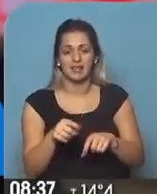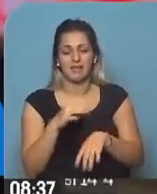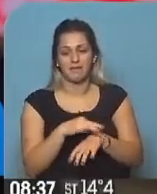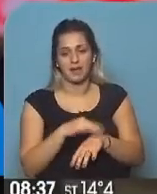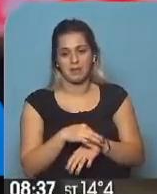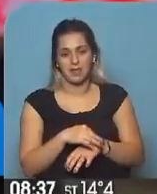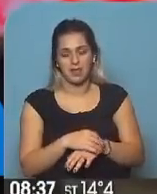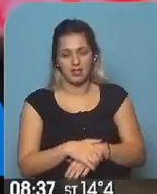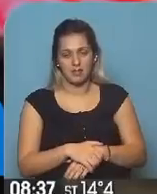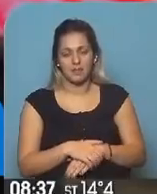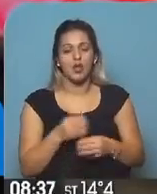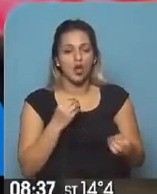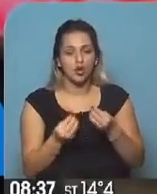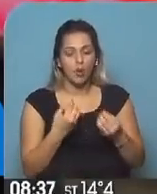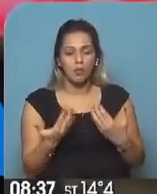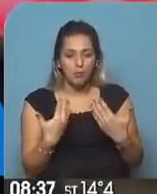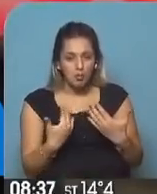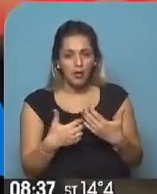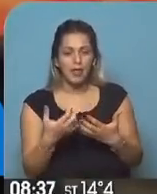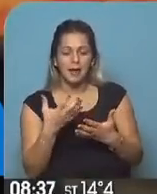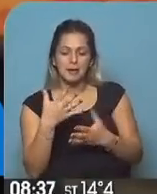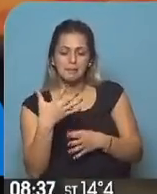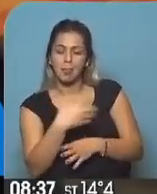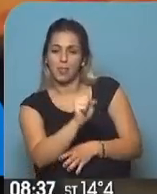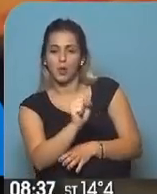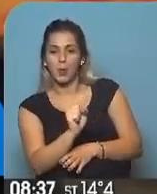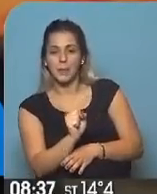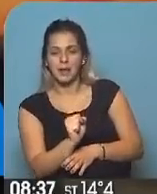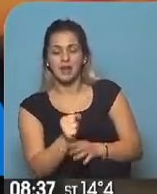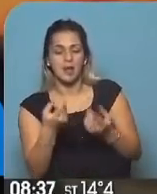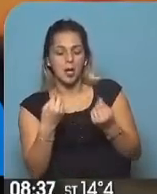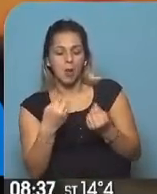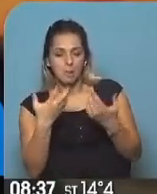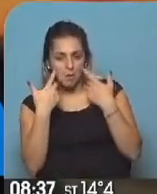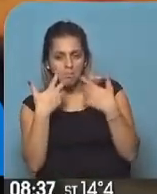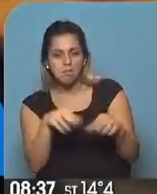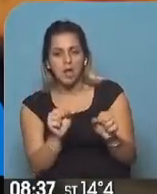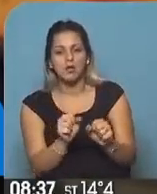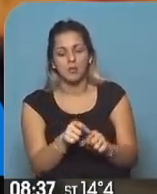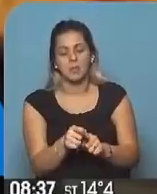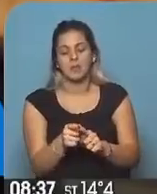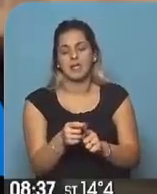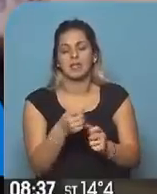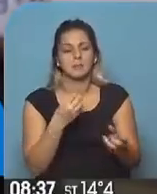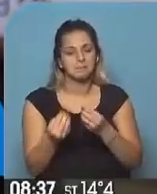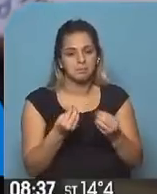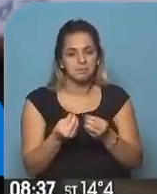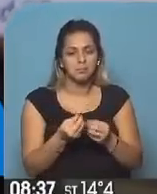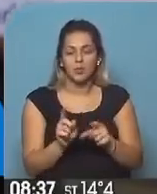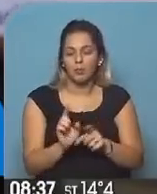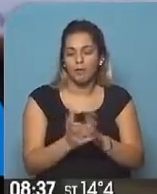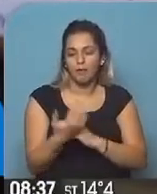Bien. cómo poder verificarla precozmente, cómo detectar los signos que a veces